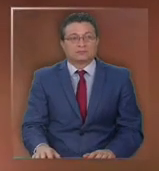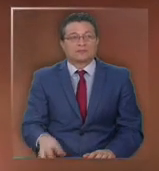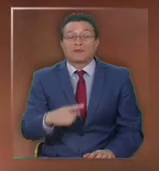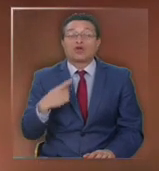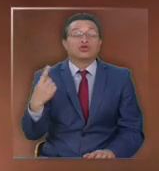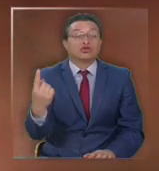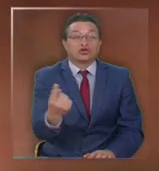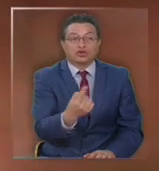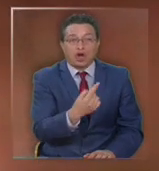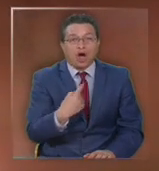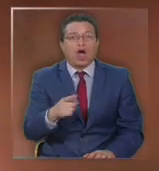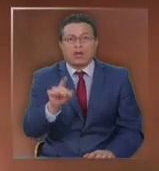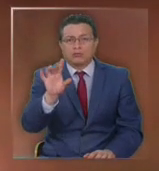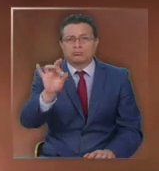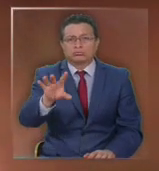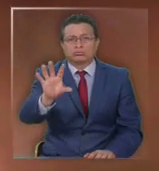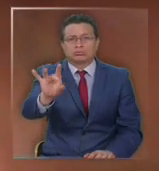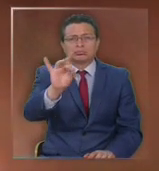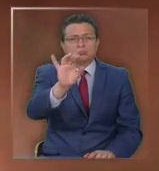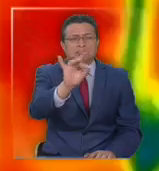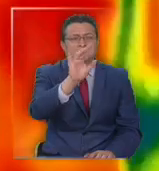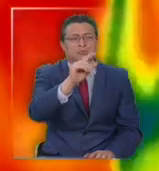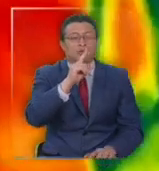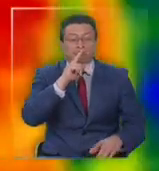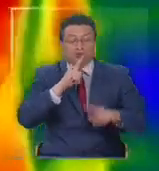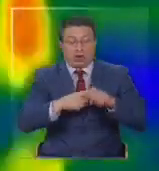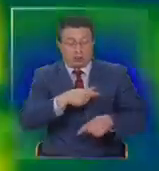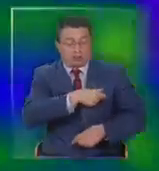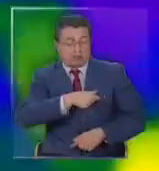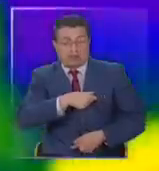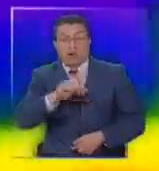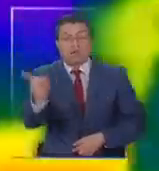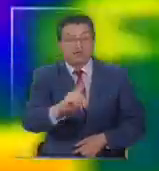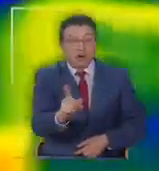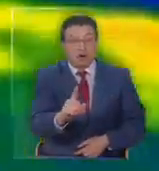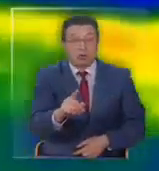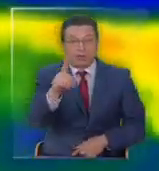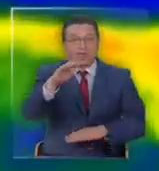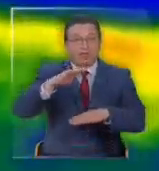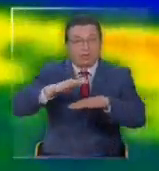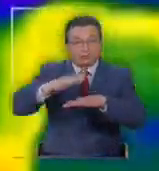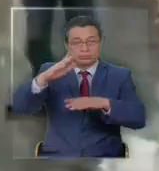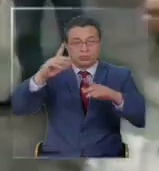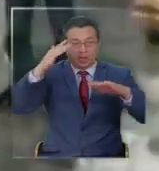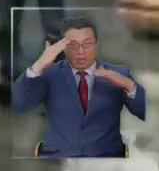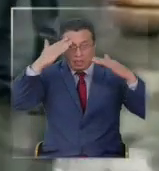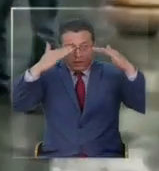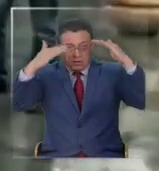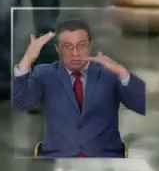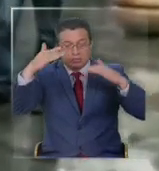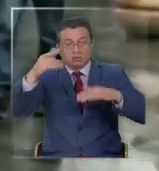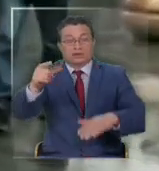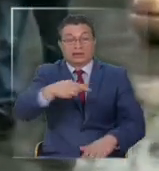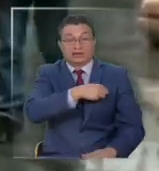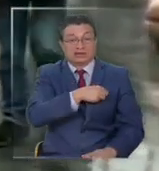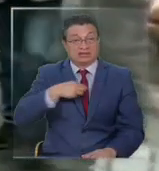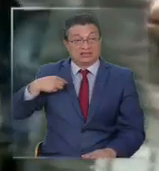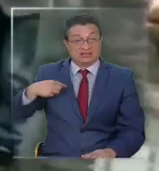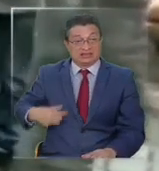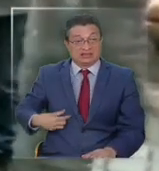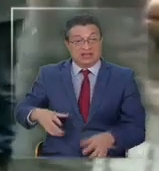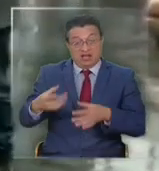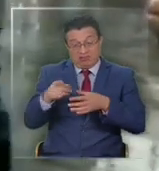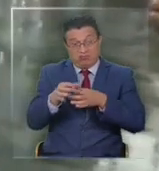Todos están identificados, no por nombre ni apellido, sino que por su temperatura. En la provincia china de